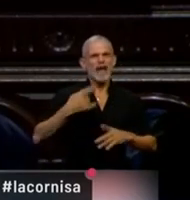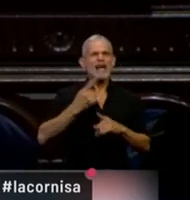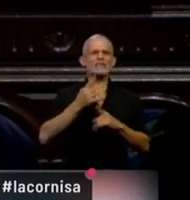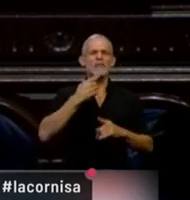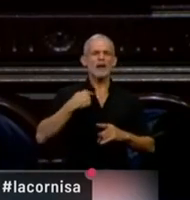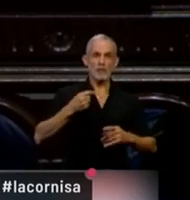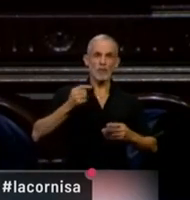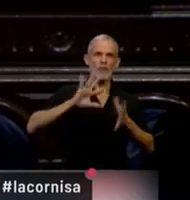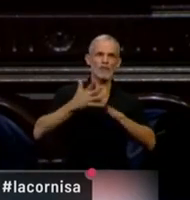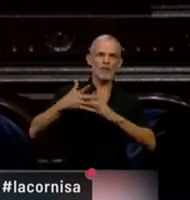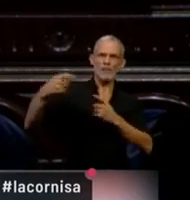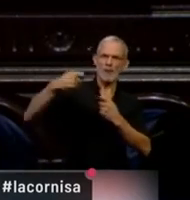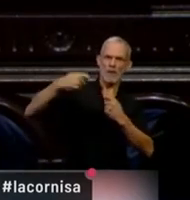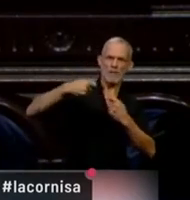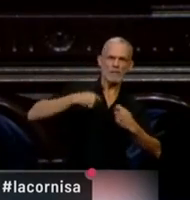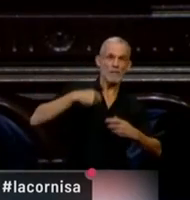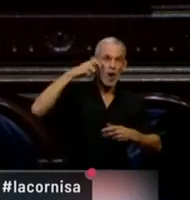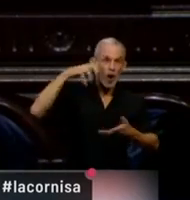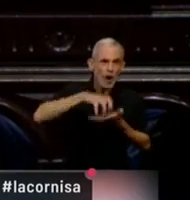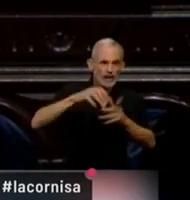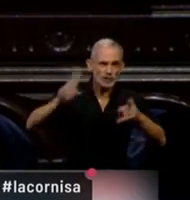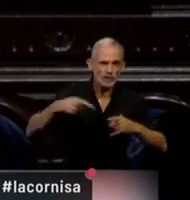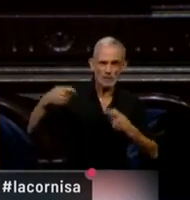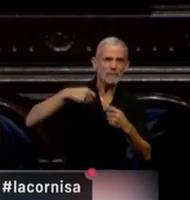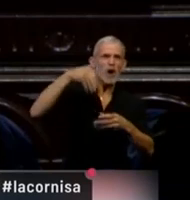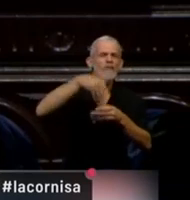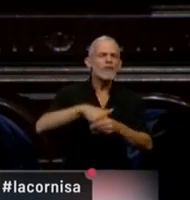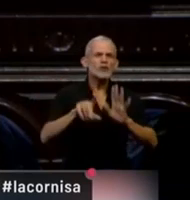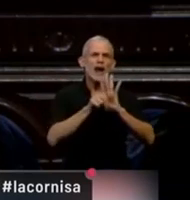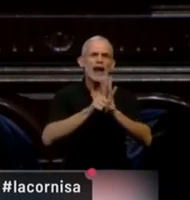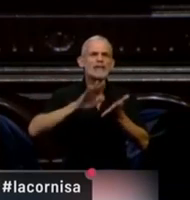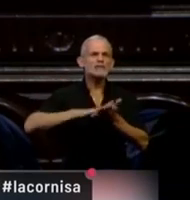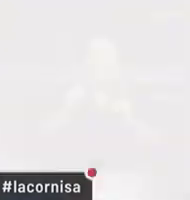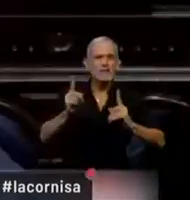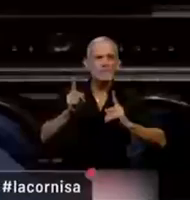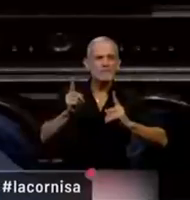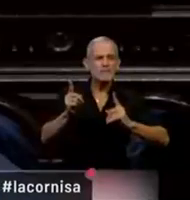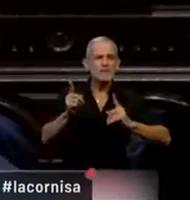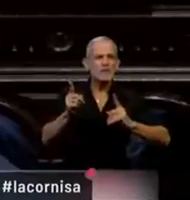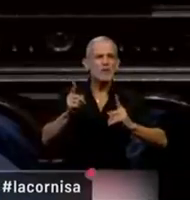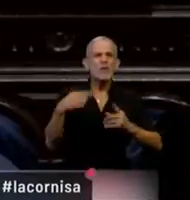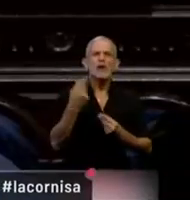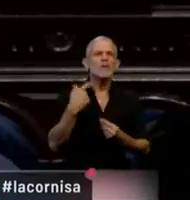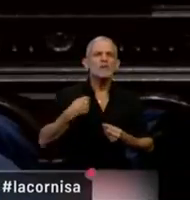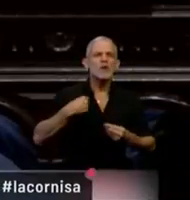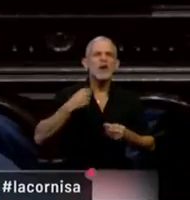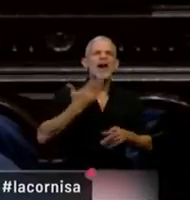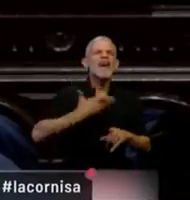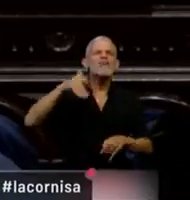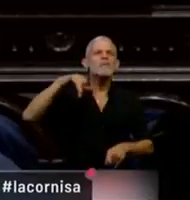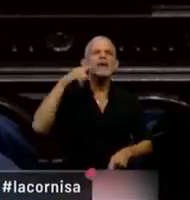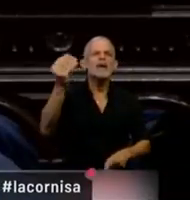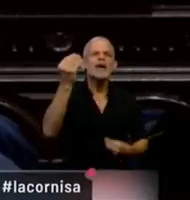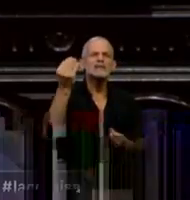el brazo al gobierno y también a este Congreso, que votó una ley de vacunas como la que votó. ¿Qué vamos a hacer con el Fondo Monetario?